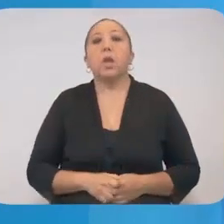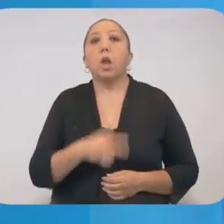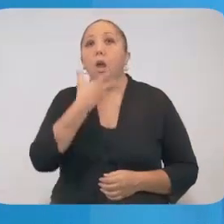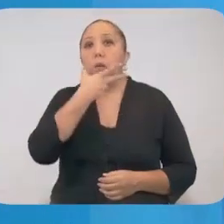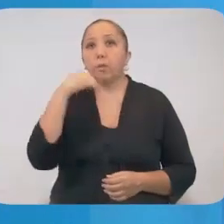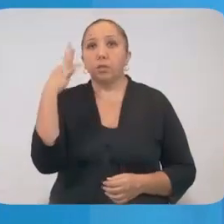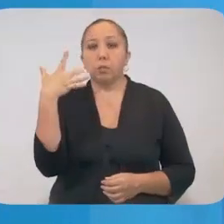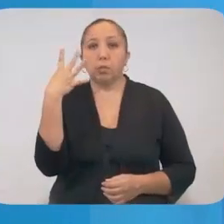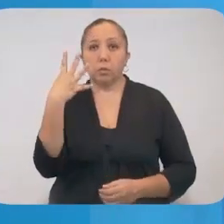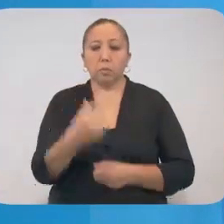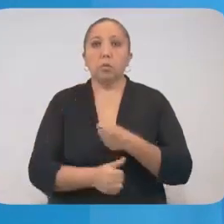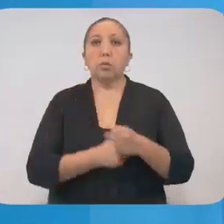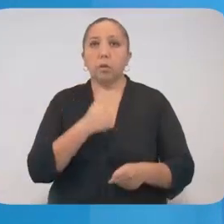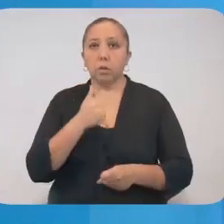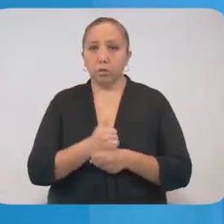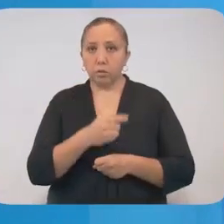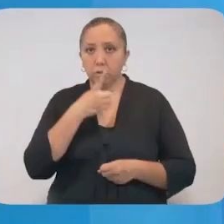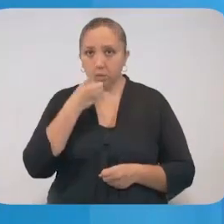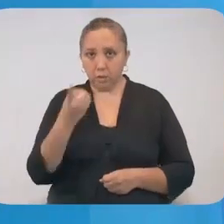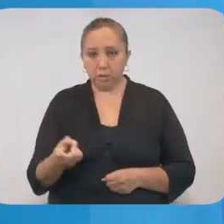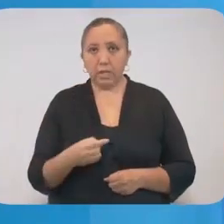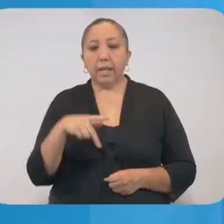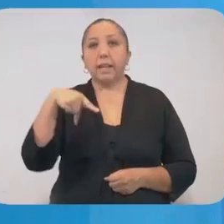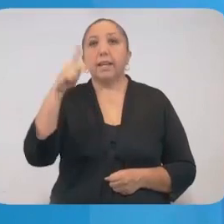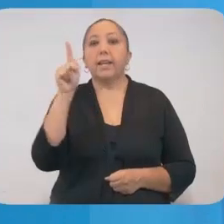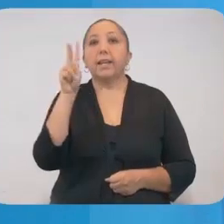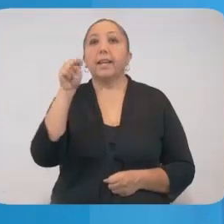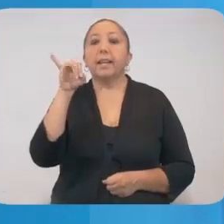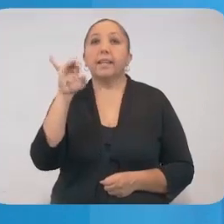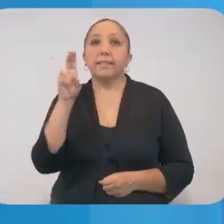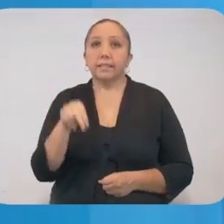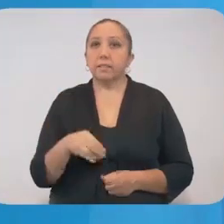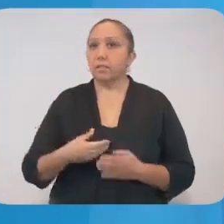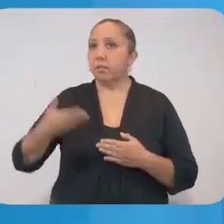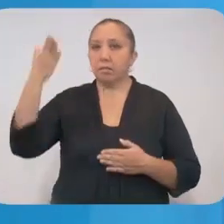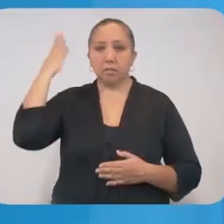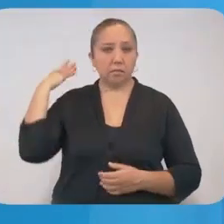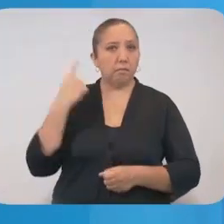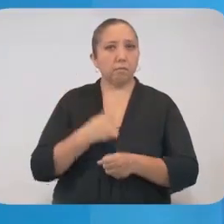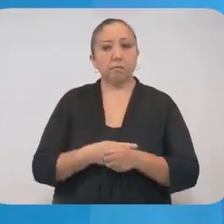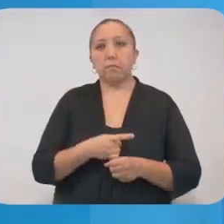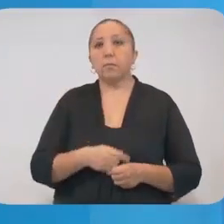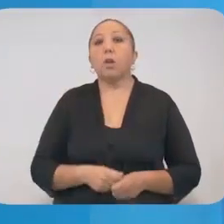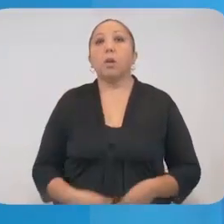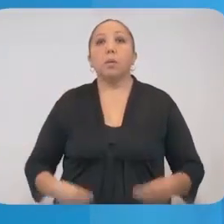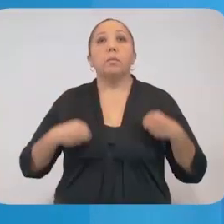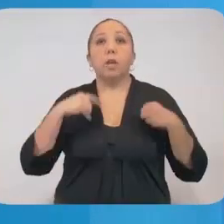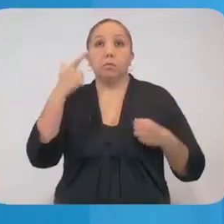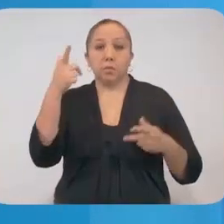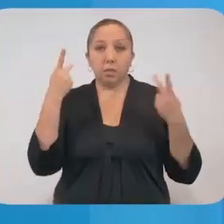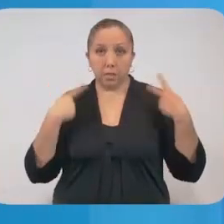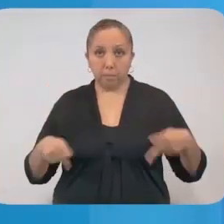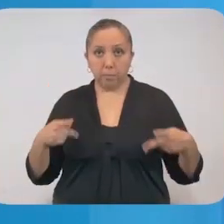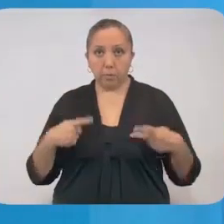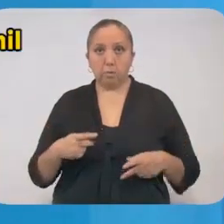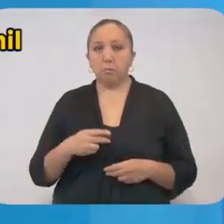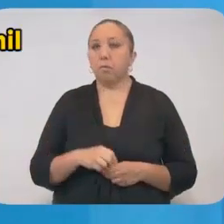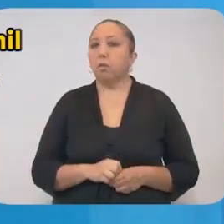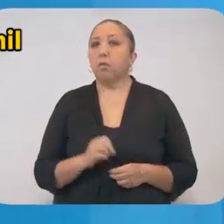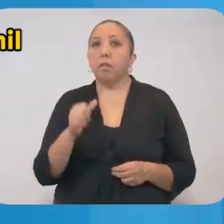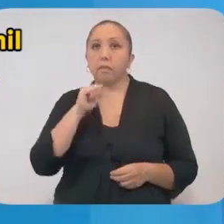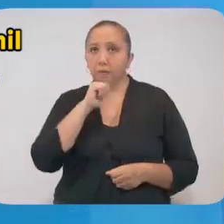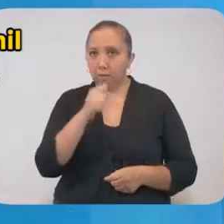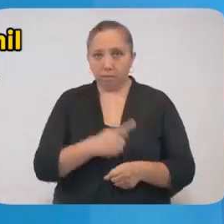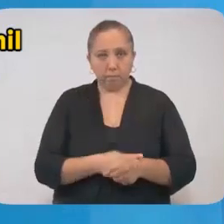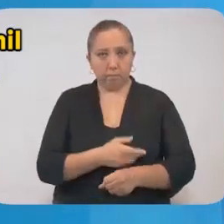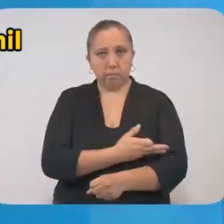años, originario y residente de Canacín, sin antecedentes médicos. Vivía con 7 personas, ninguna con síntomas.